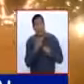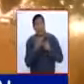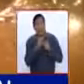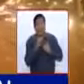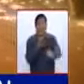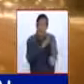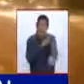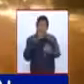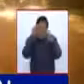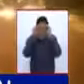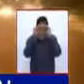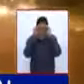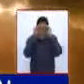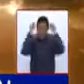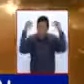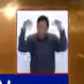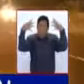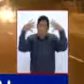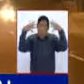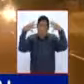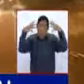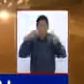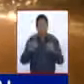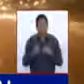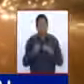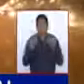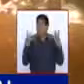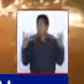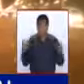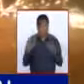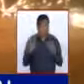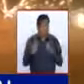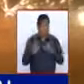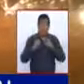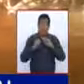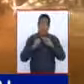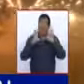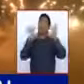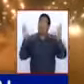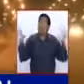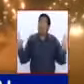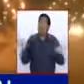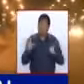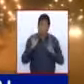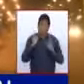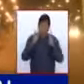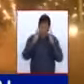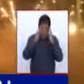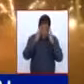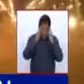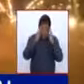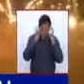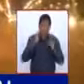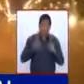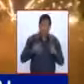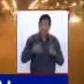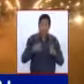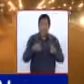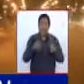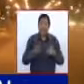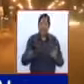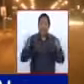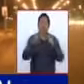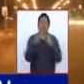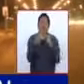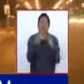kilómetros de distancia por la luminosidad que genera, bastante luces, es un lugar que alumbra, si bien esta parte de la carretera Viacha